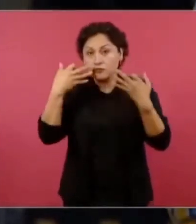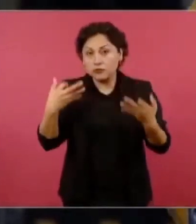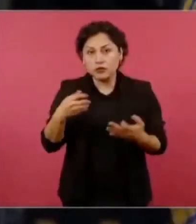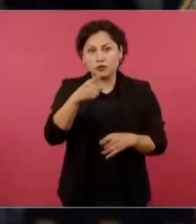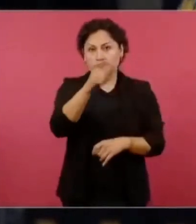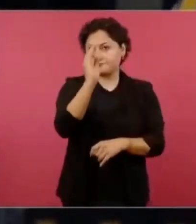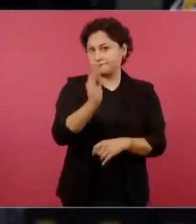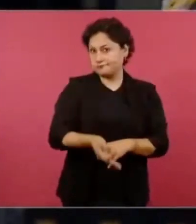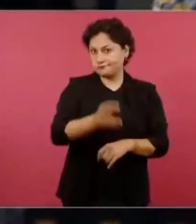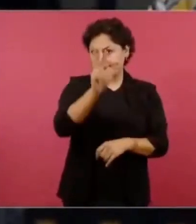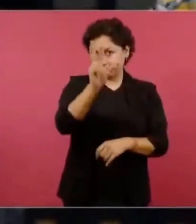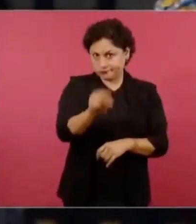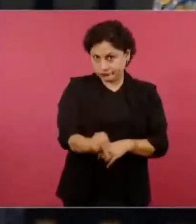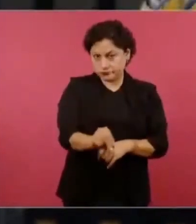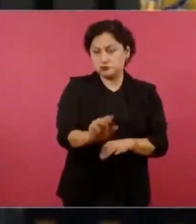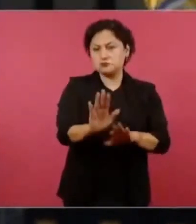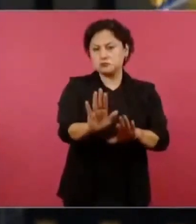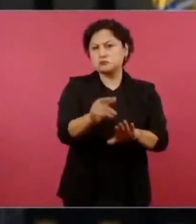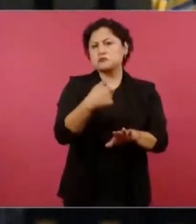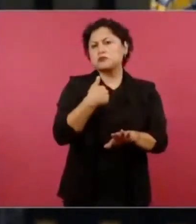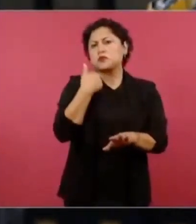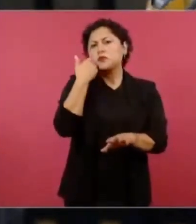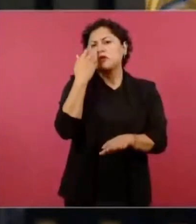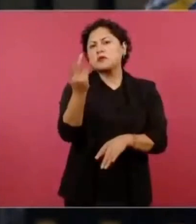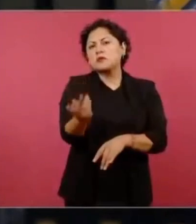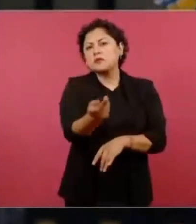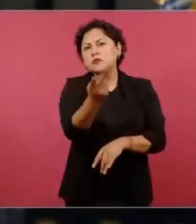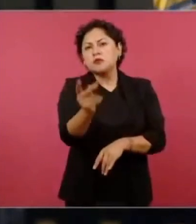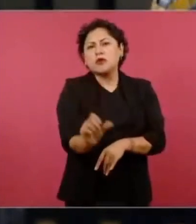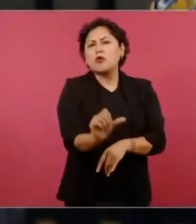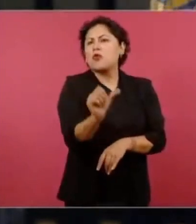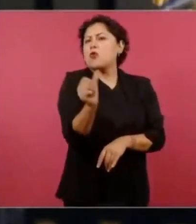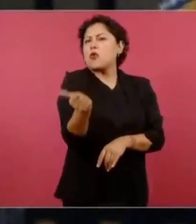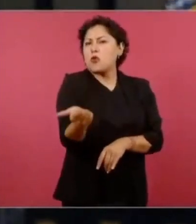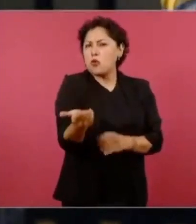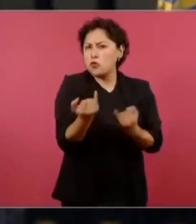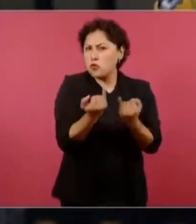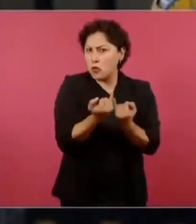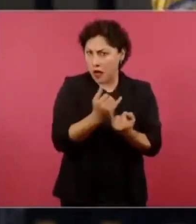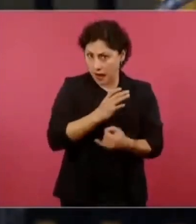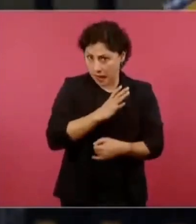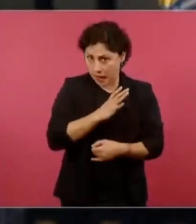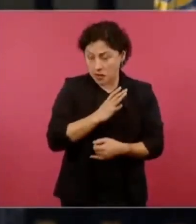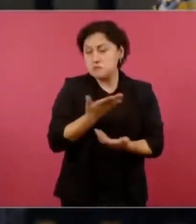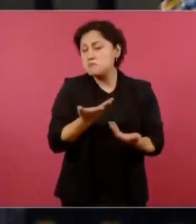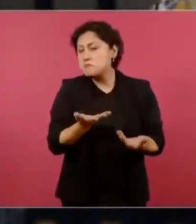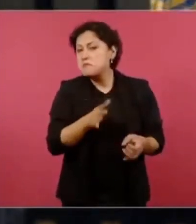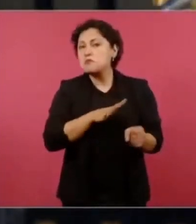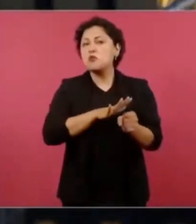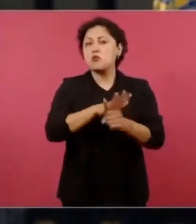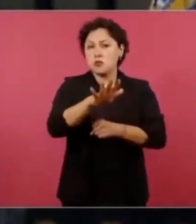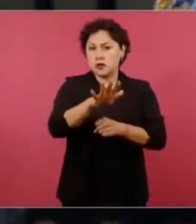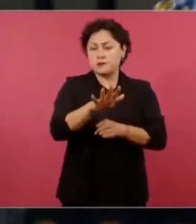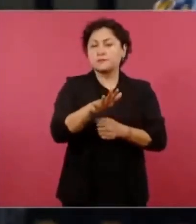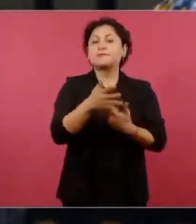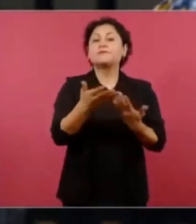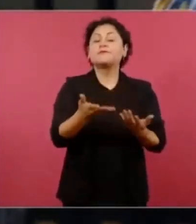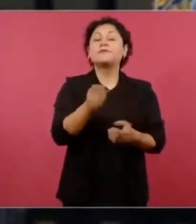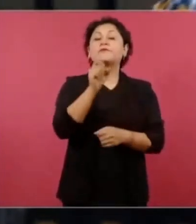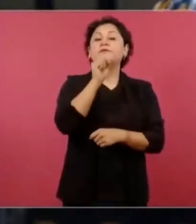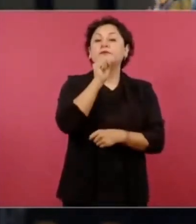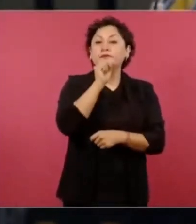casos que estén así como Cálica, ¿cuáles serían esos casos? Y también, ¿qué le recomienda a la